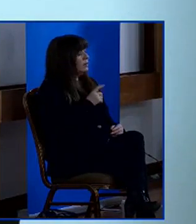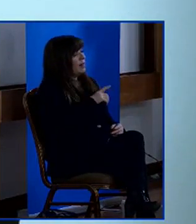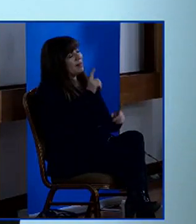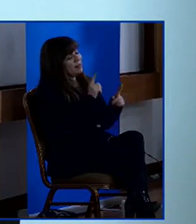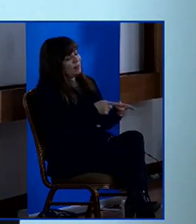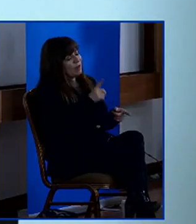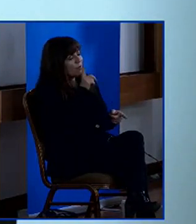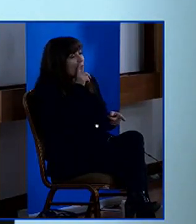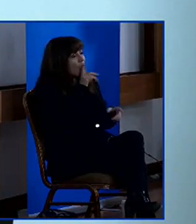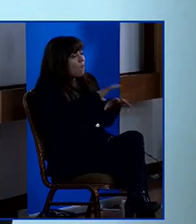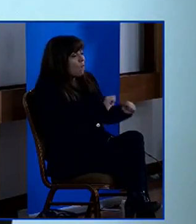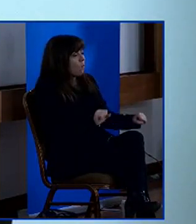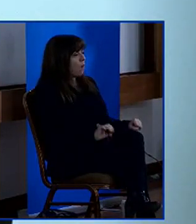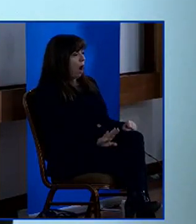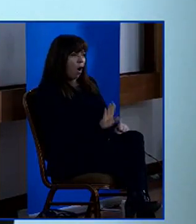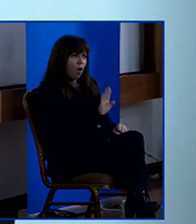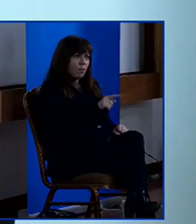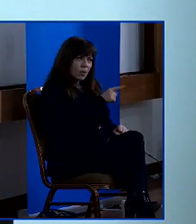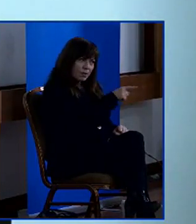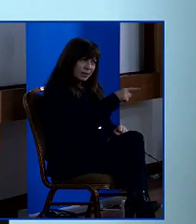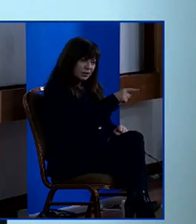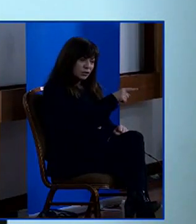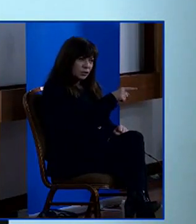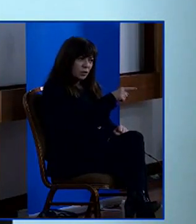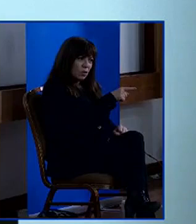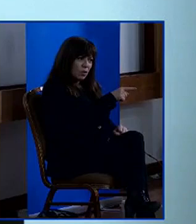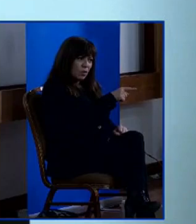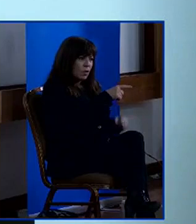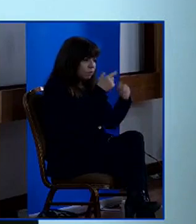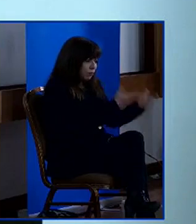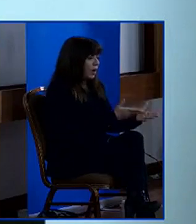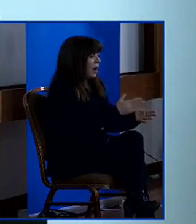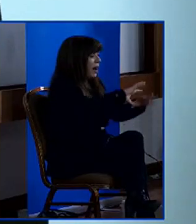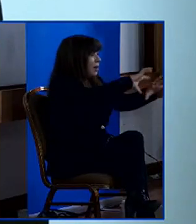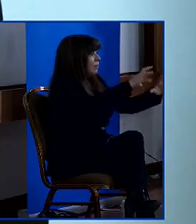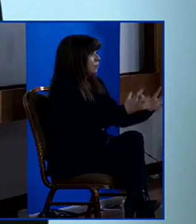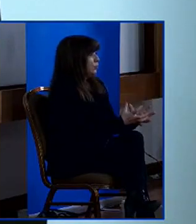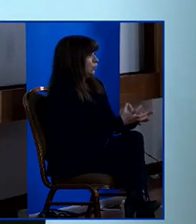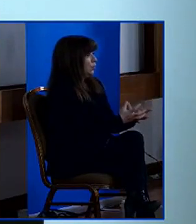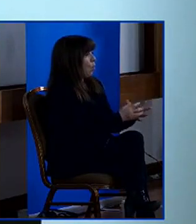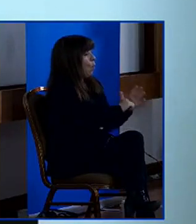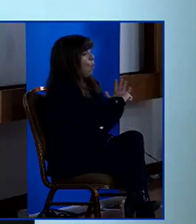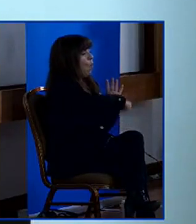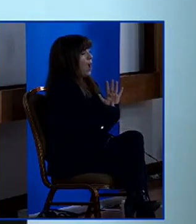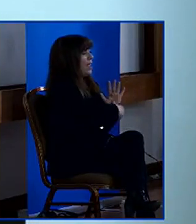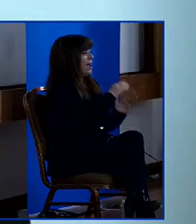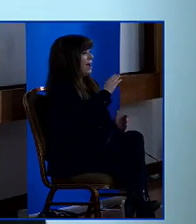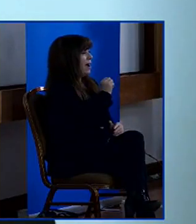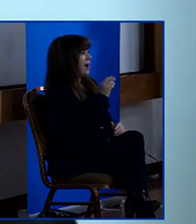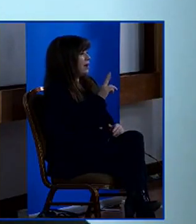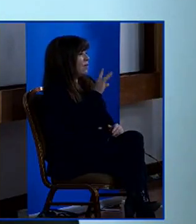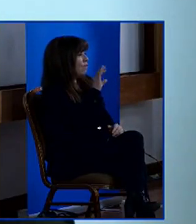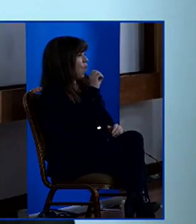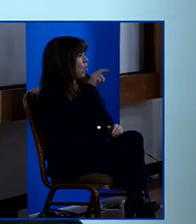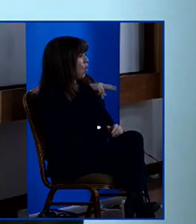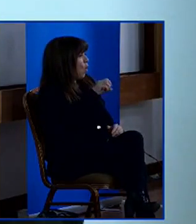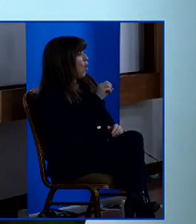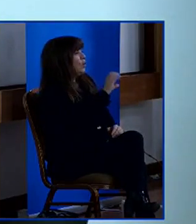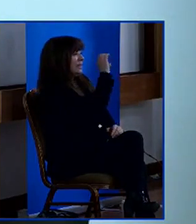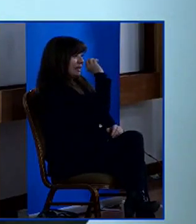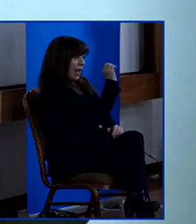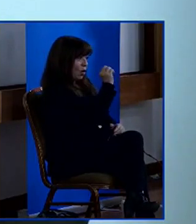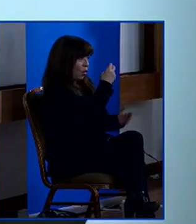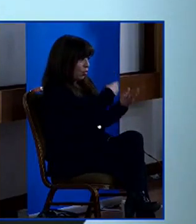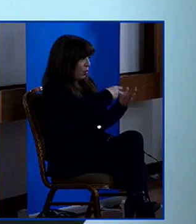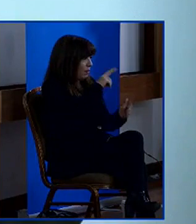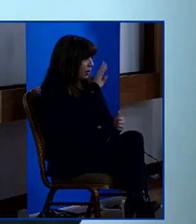unos compromisos, y esos compromisos son tener una huella de carbono cero en el 2040, no en el 2050